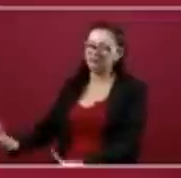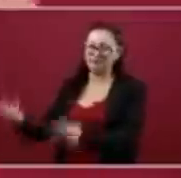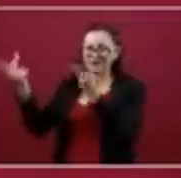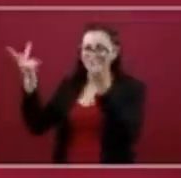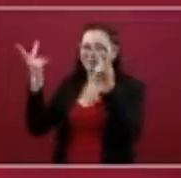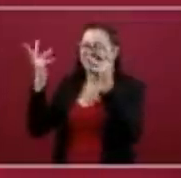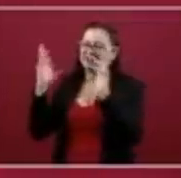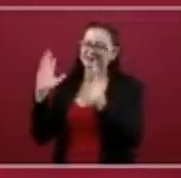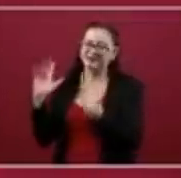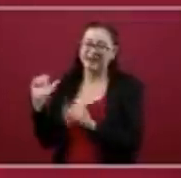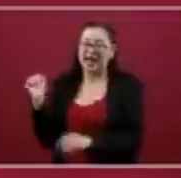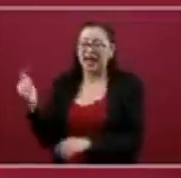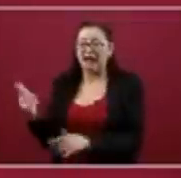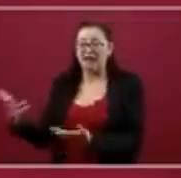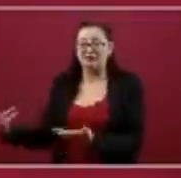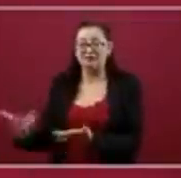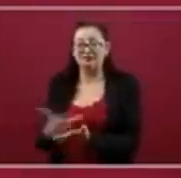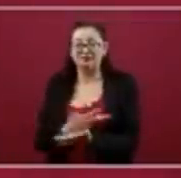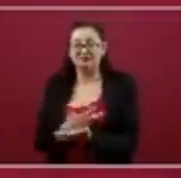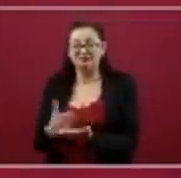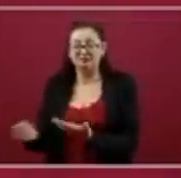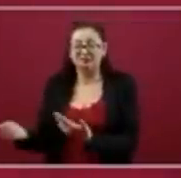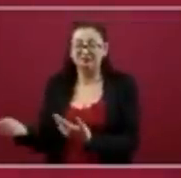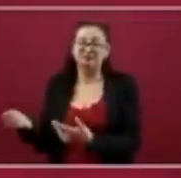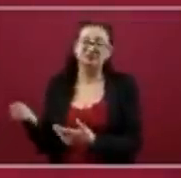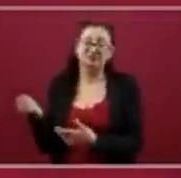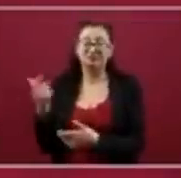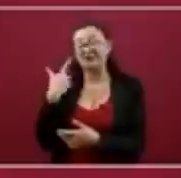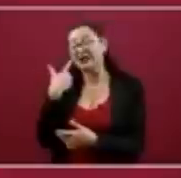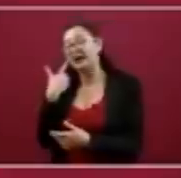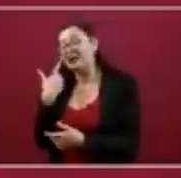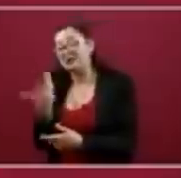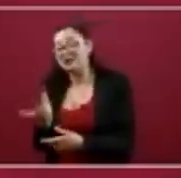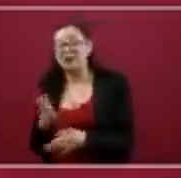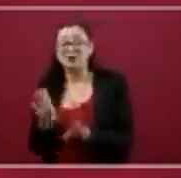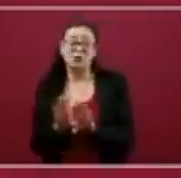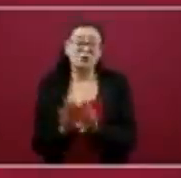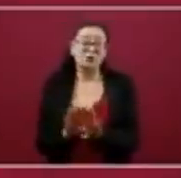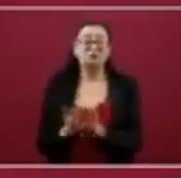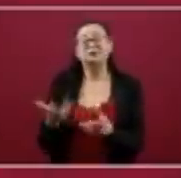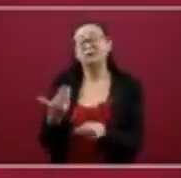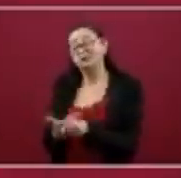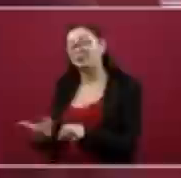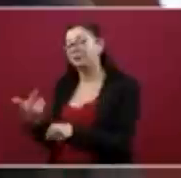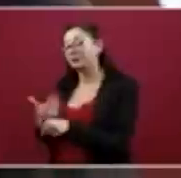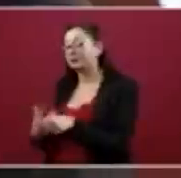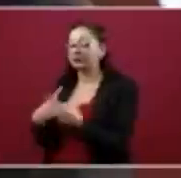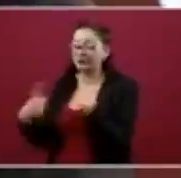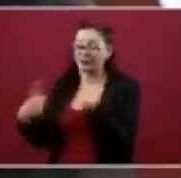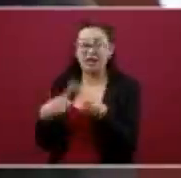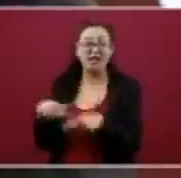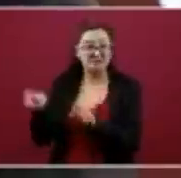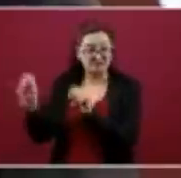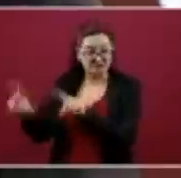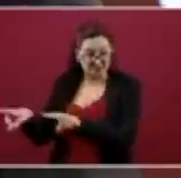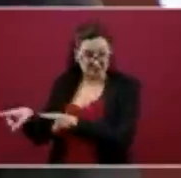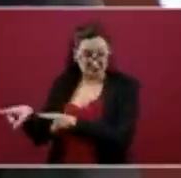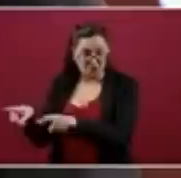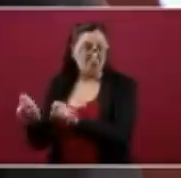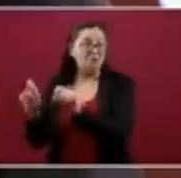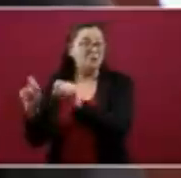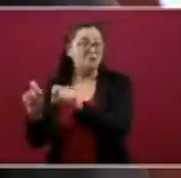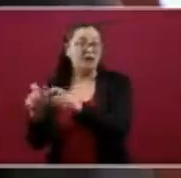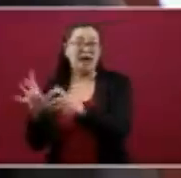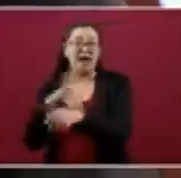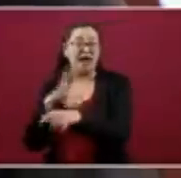ver qué vamos a resolver. Así como esto, hay otros negocios. No